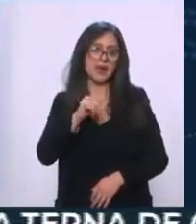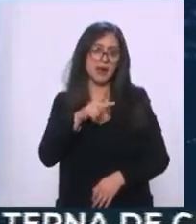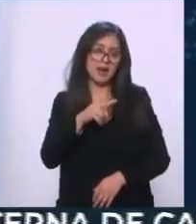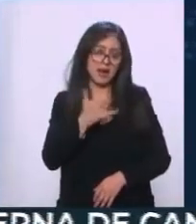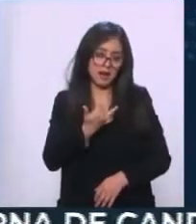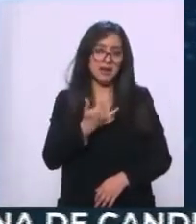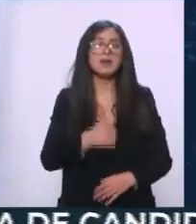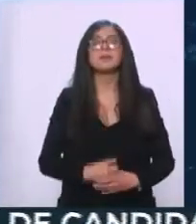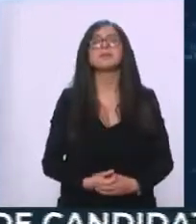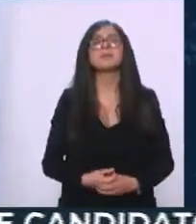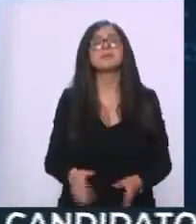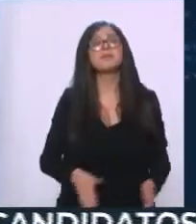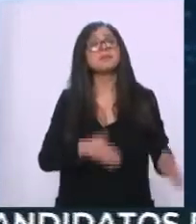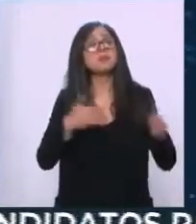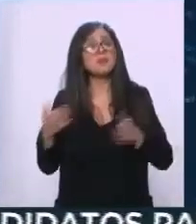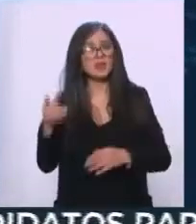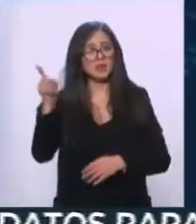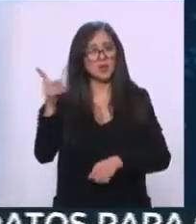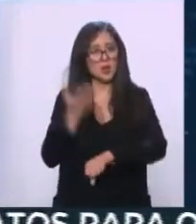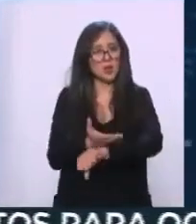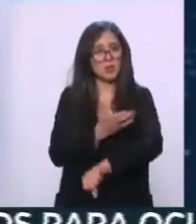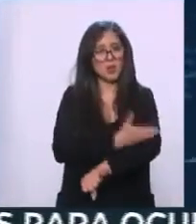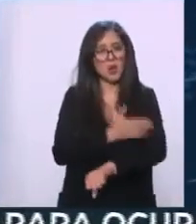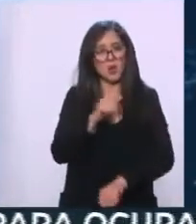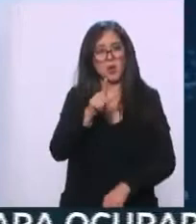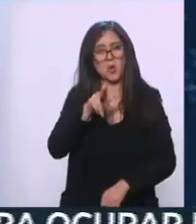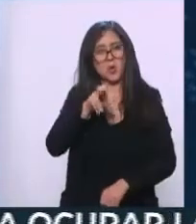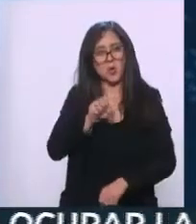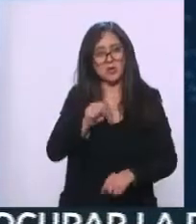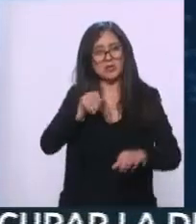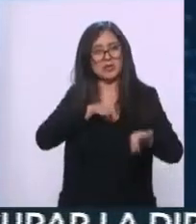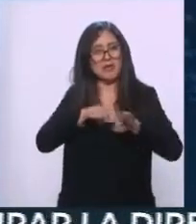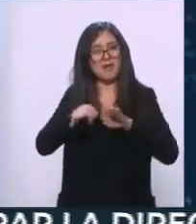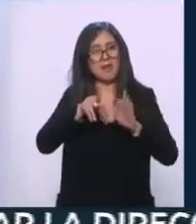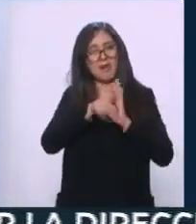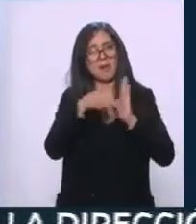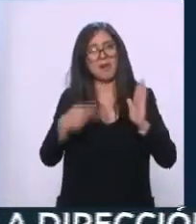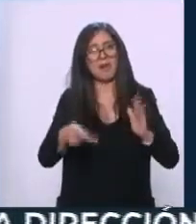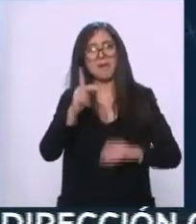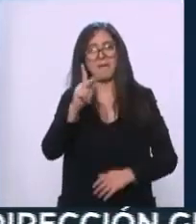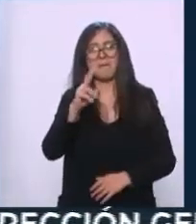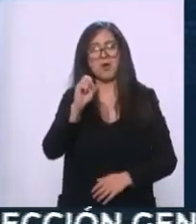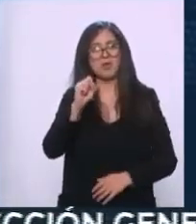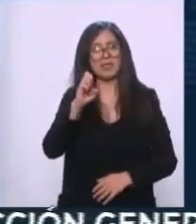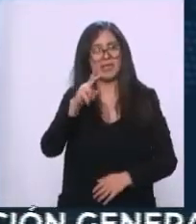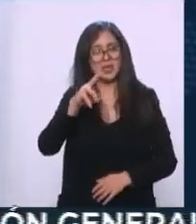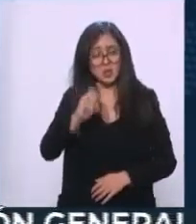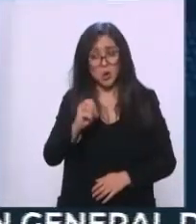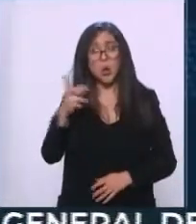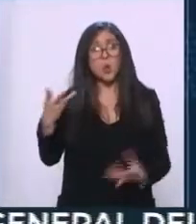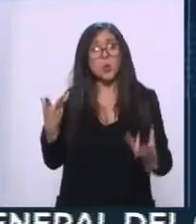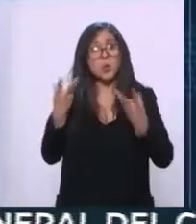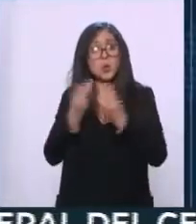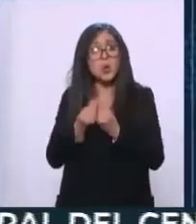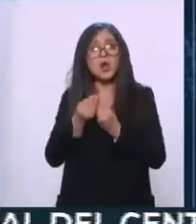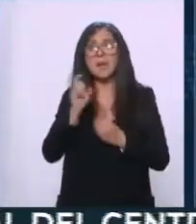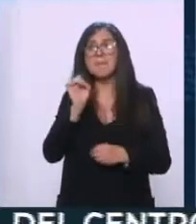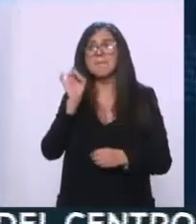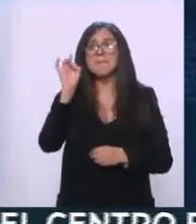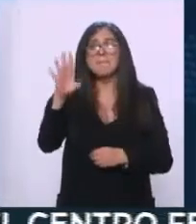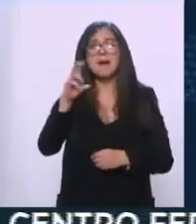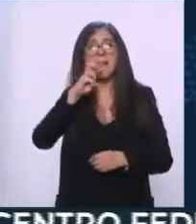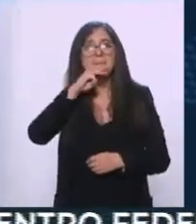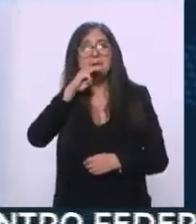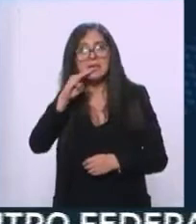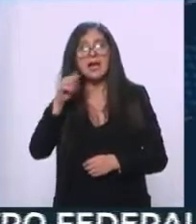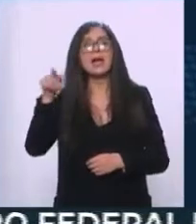compañero Jesús Esquivel de Proceso tuvo contacto con Videgaray, le mandó un mensaje. Luis Videgaray está dando clases